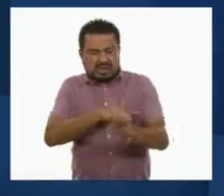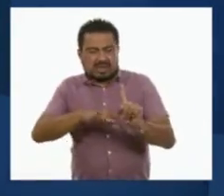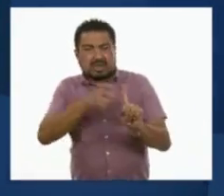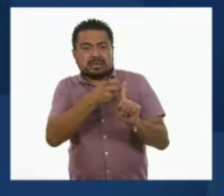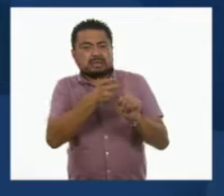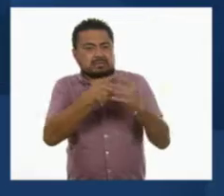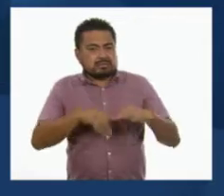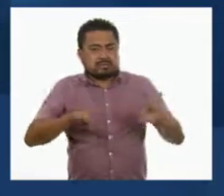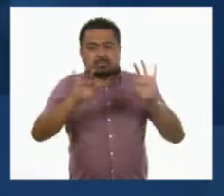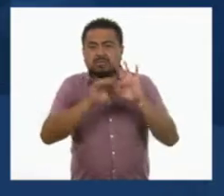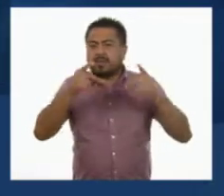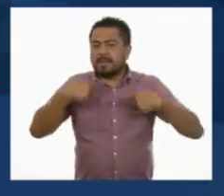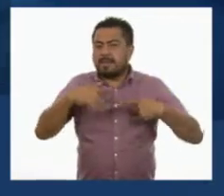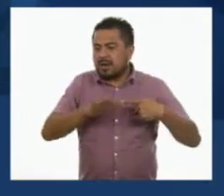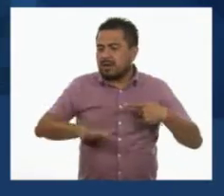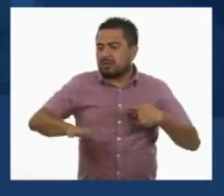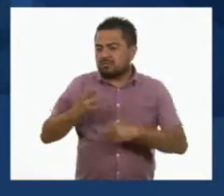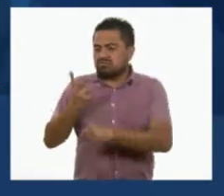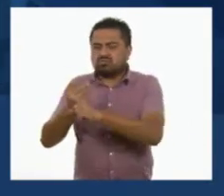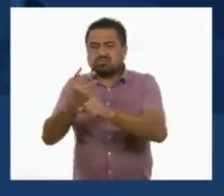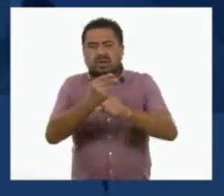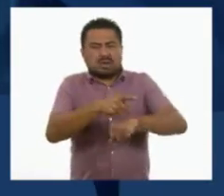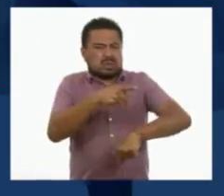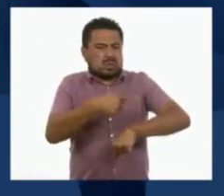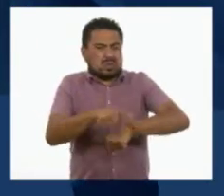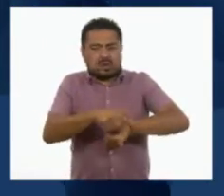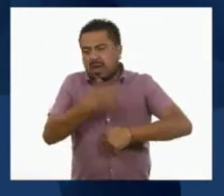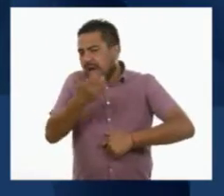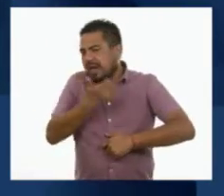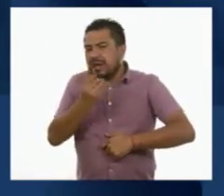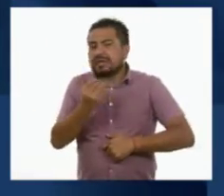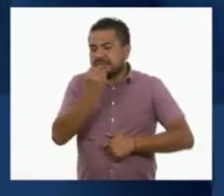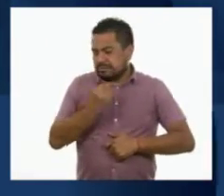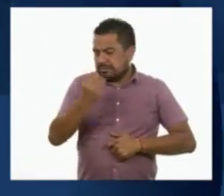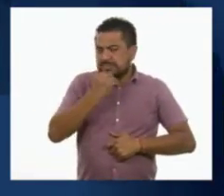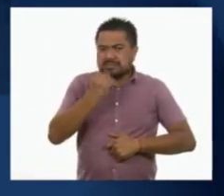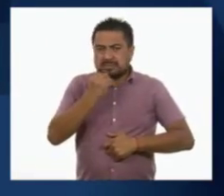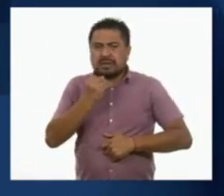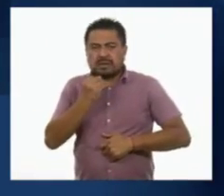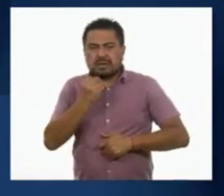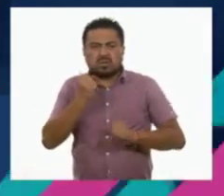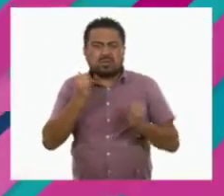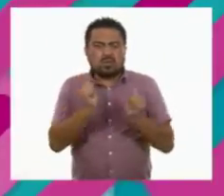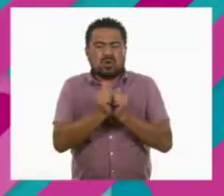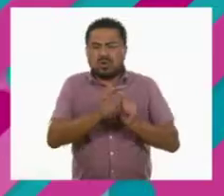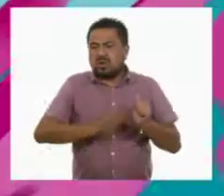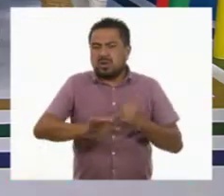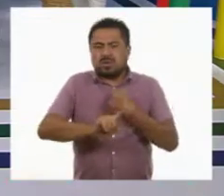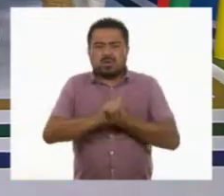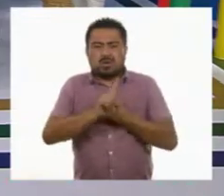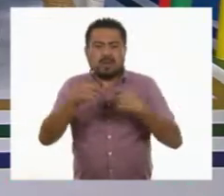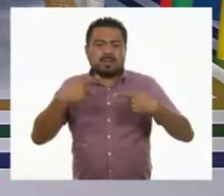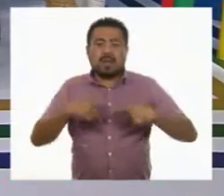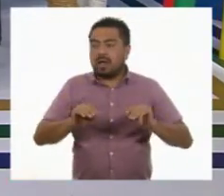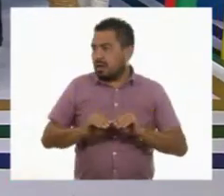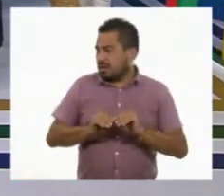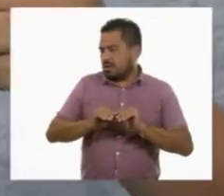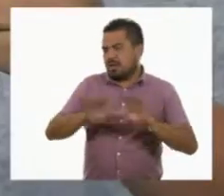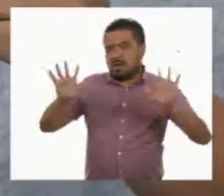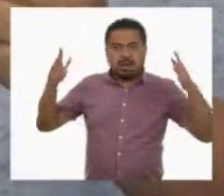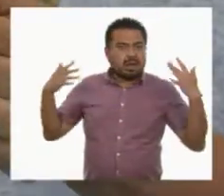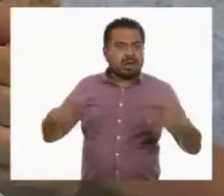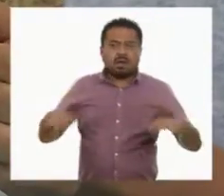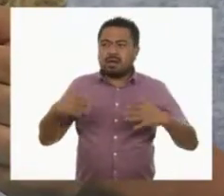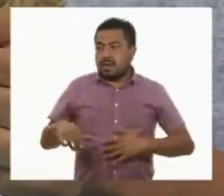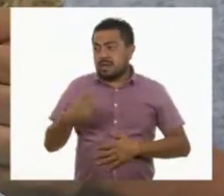es fundamental que la población modifique los peligrosos hábitos alimenticios que permean en la sociedad. ¡Claro, claro!